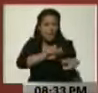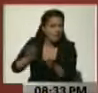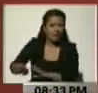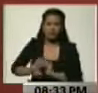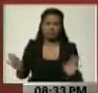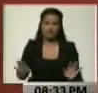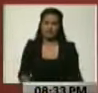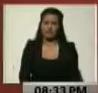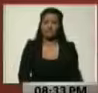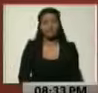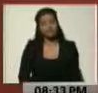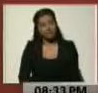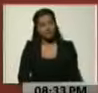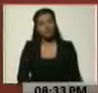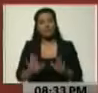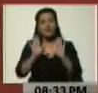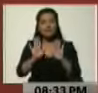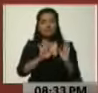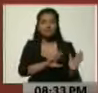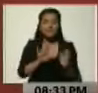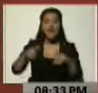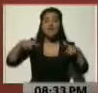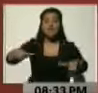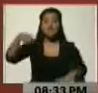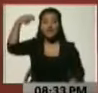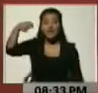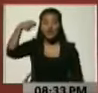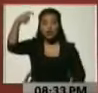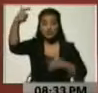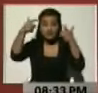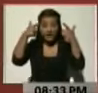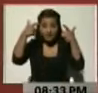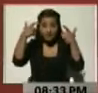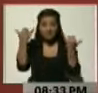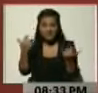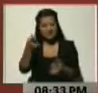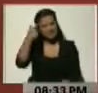Chávez. Esto fue el día que el comandante Chávez ganó las elecciones.